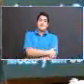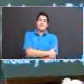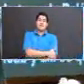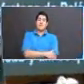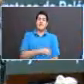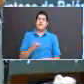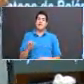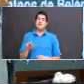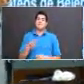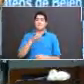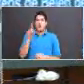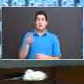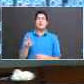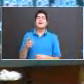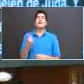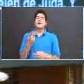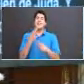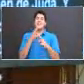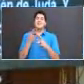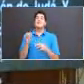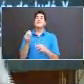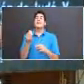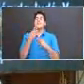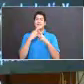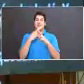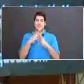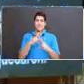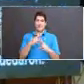¿Qué le contestó el hermanito?